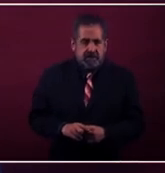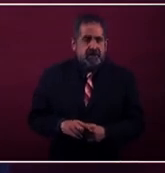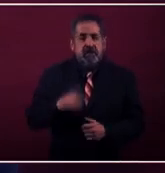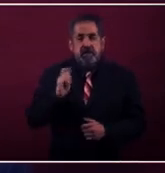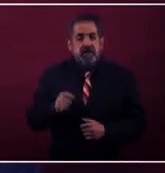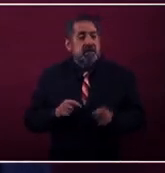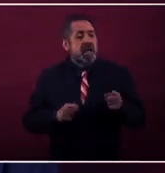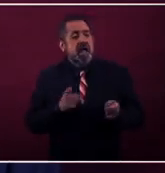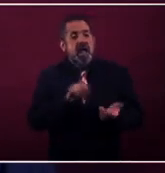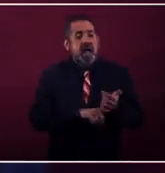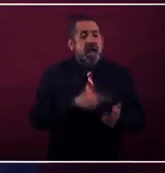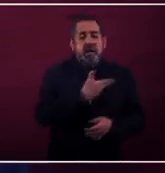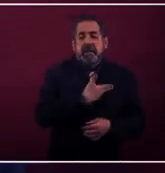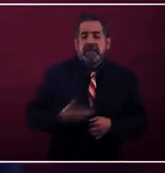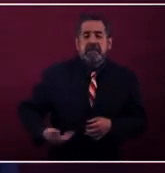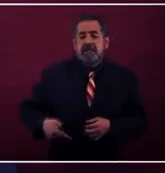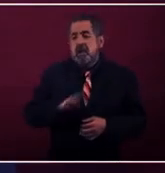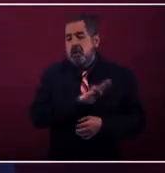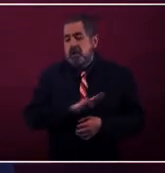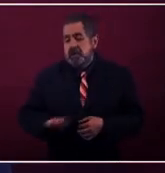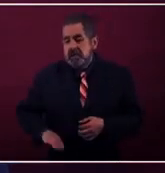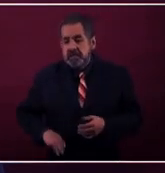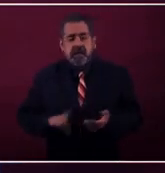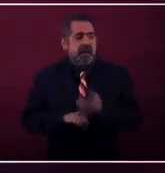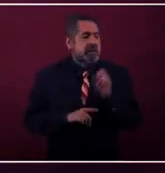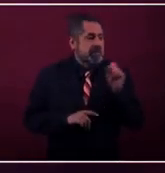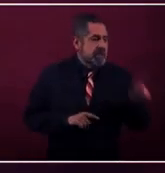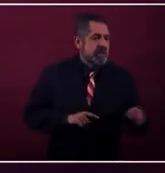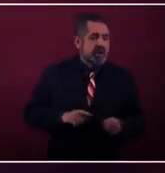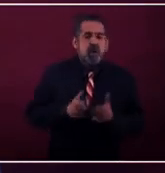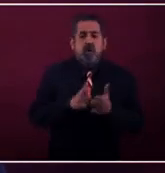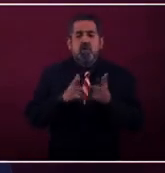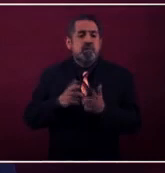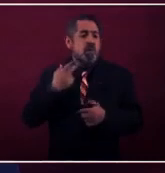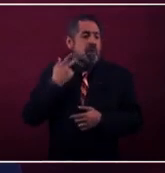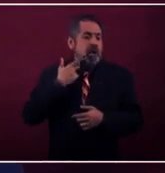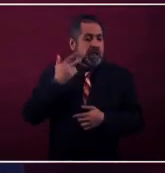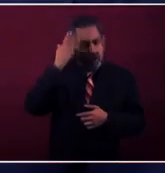el presidente municipal, el líder de este partido.